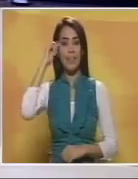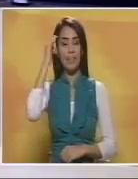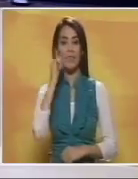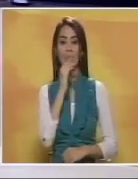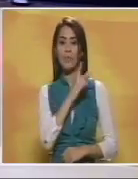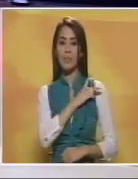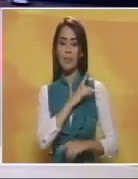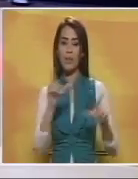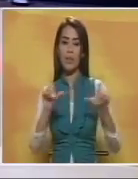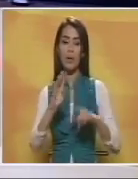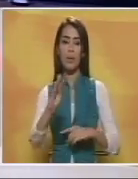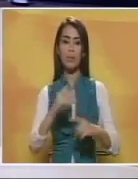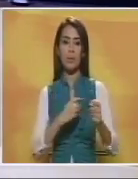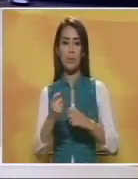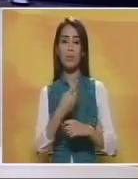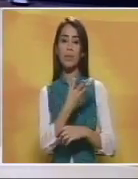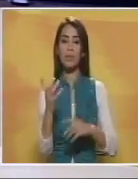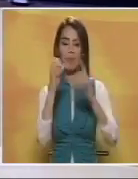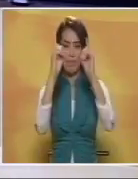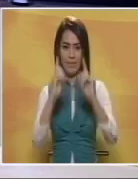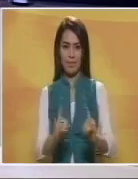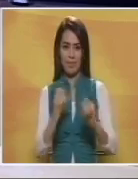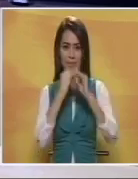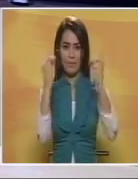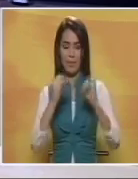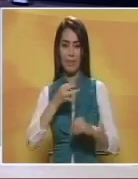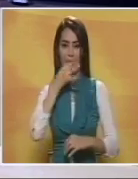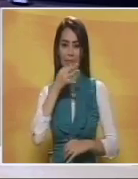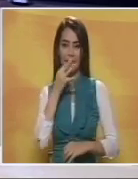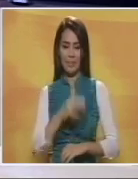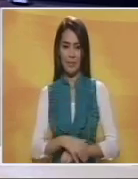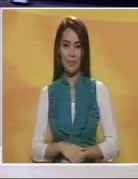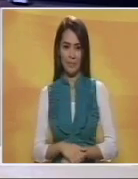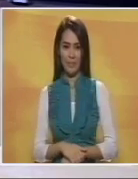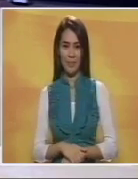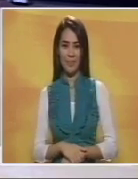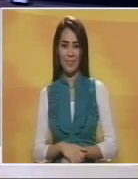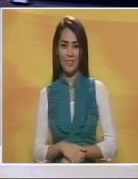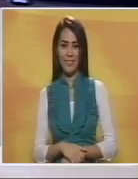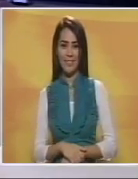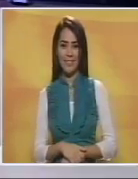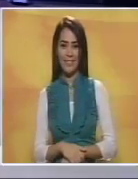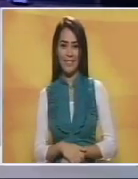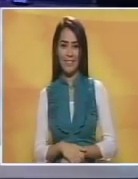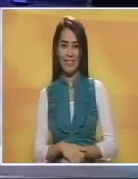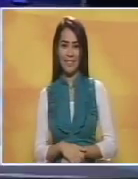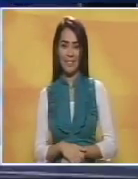meridiana de su Noticiero Venevisión. Recuerden, Noticiero Venevisión, Canal 4 reporta. Ustedes deciden. A todos, muy buenas tardes.